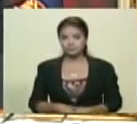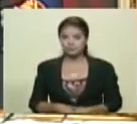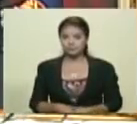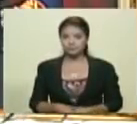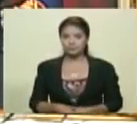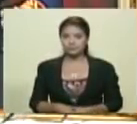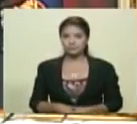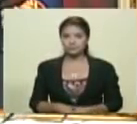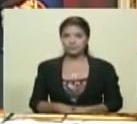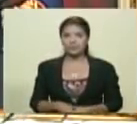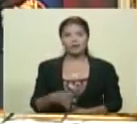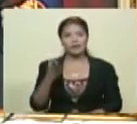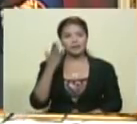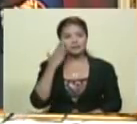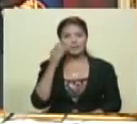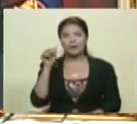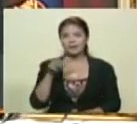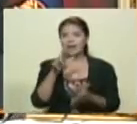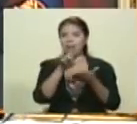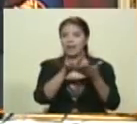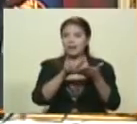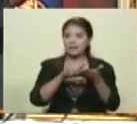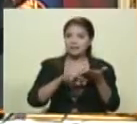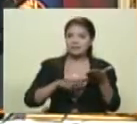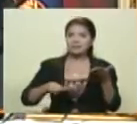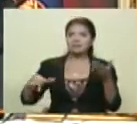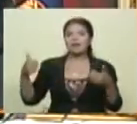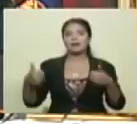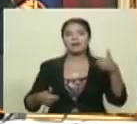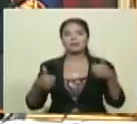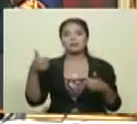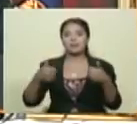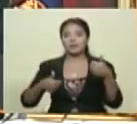Quiero que sepas, aquí tengo la lista de candidatos y candidatas,